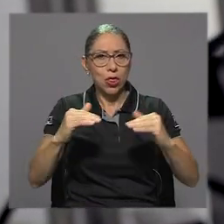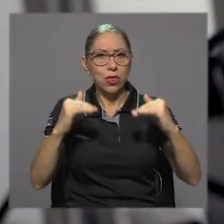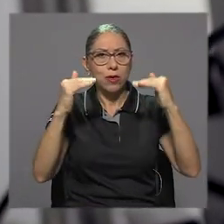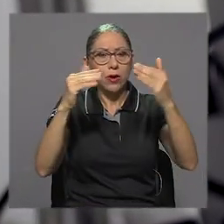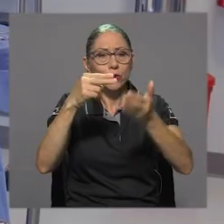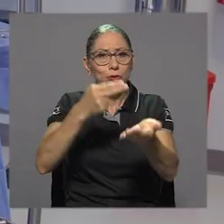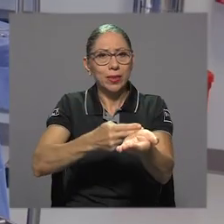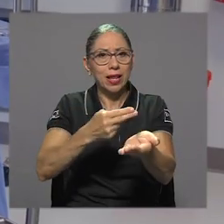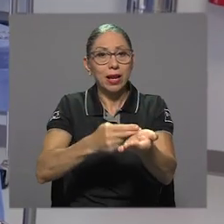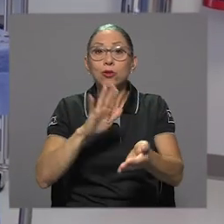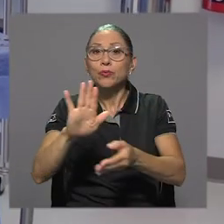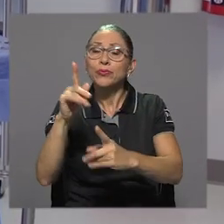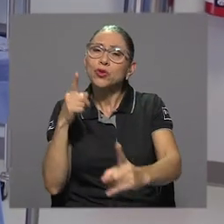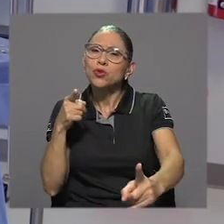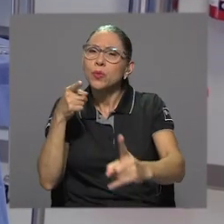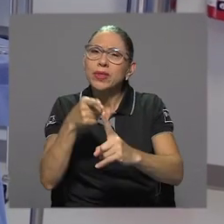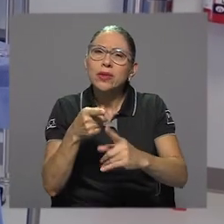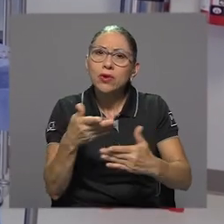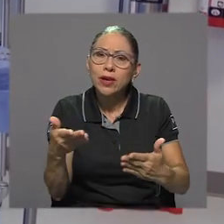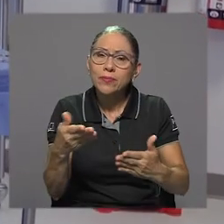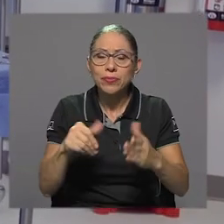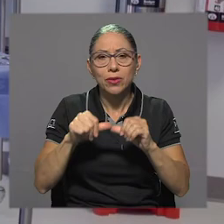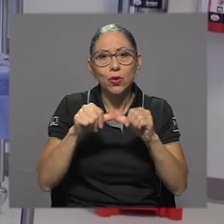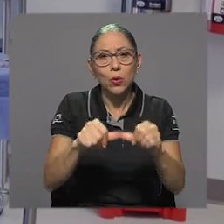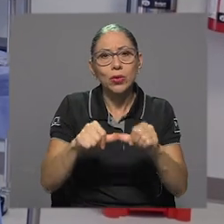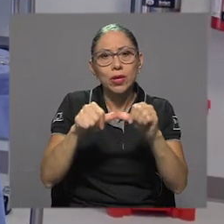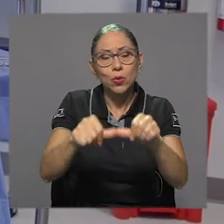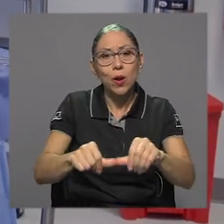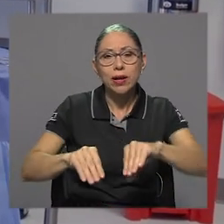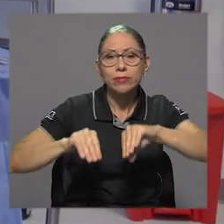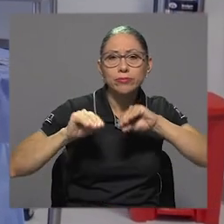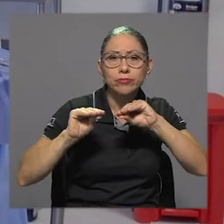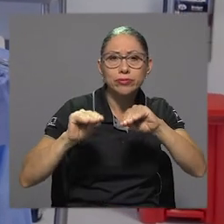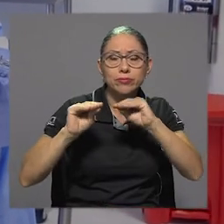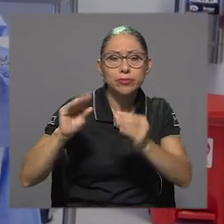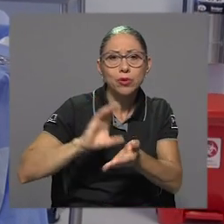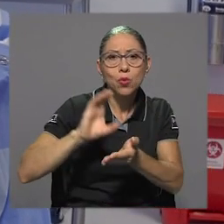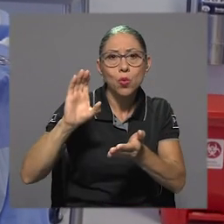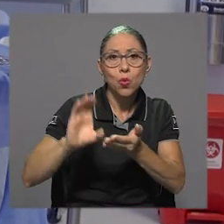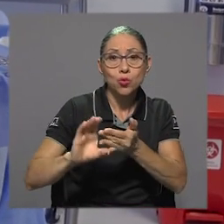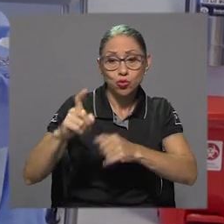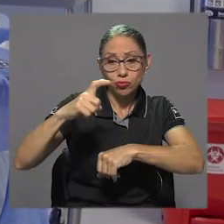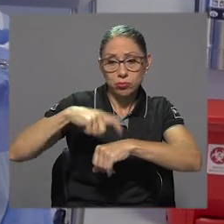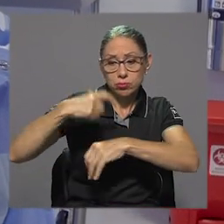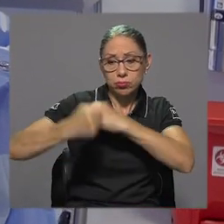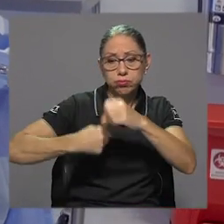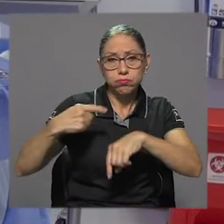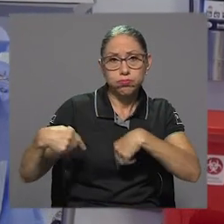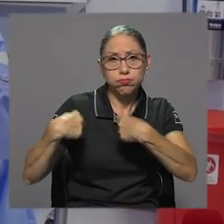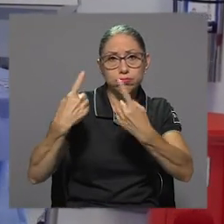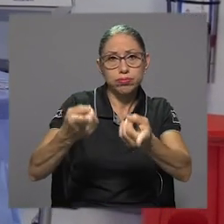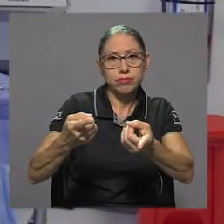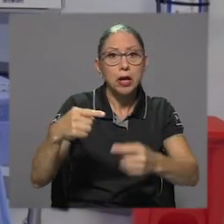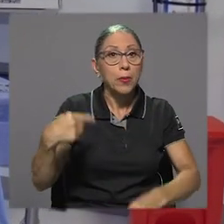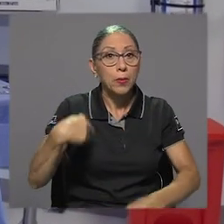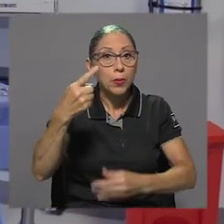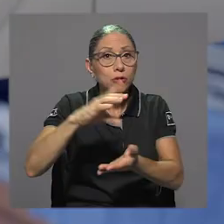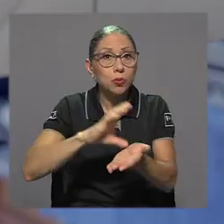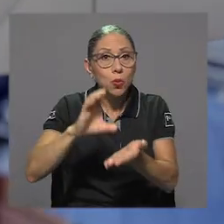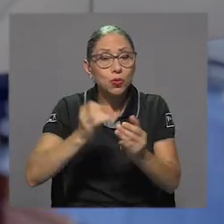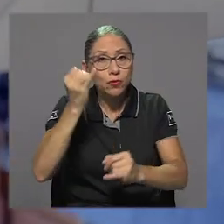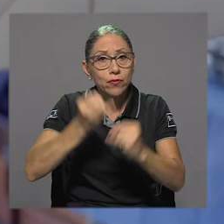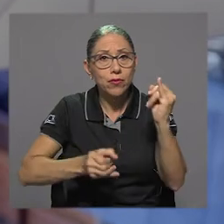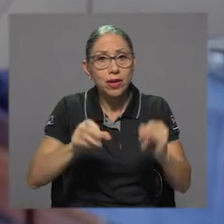de grado hospitalario. Asimismo, su objetivo es continuar brindando estos cursos a lo largo del